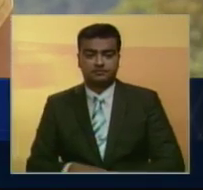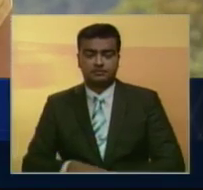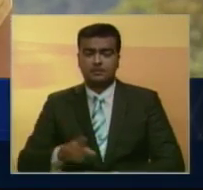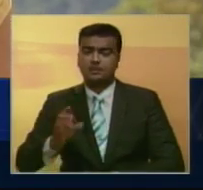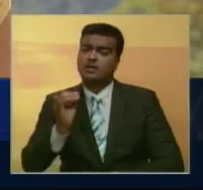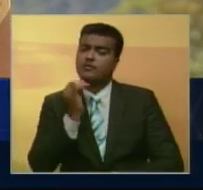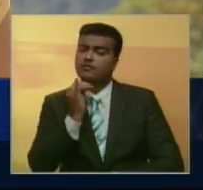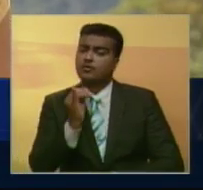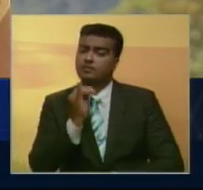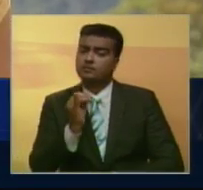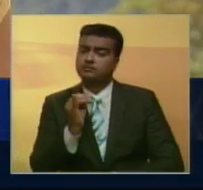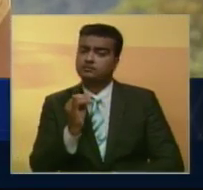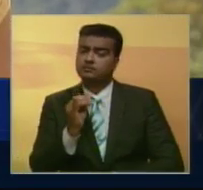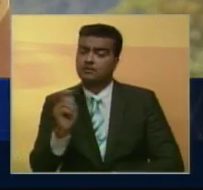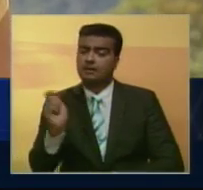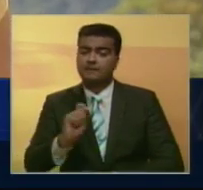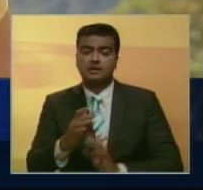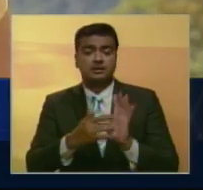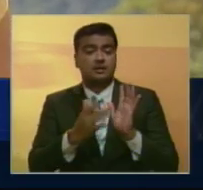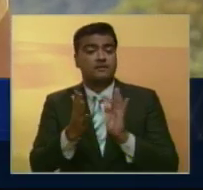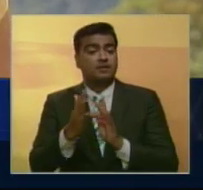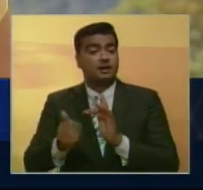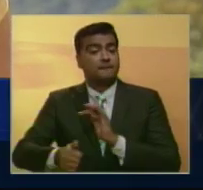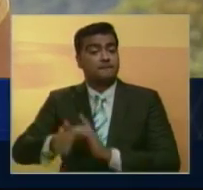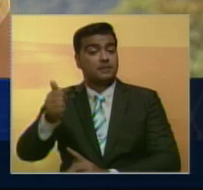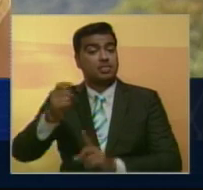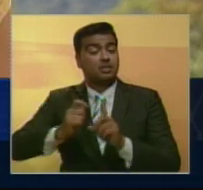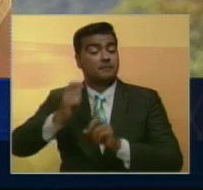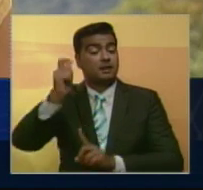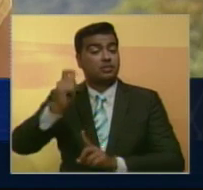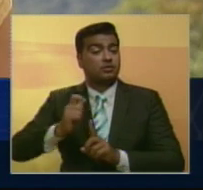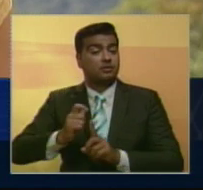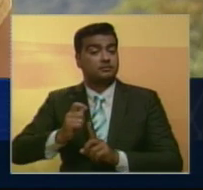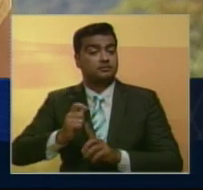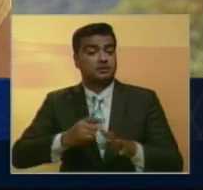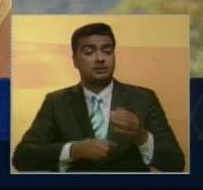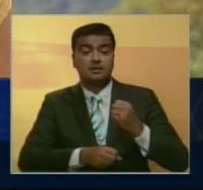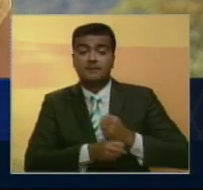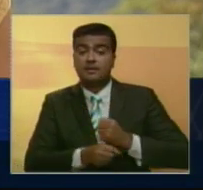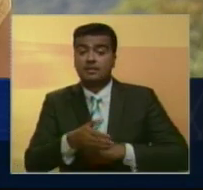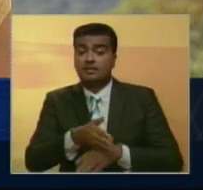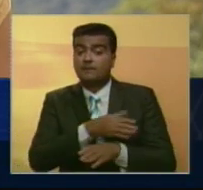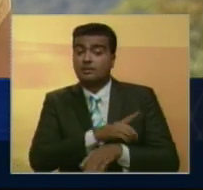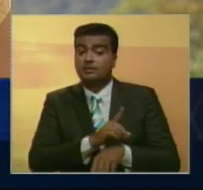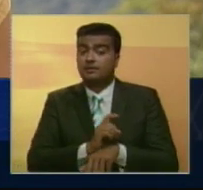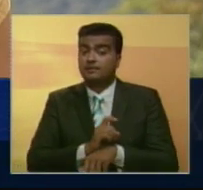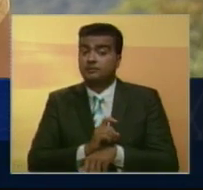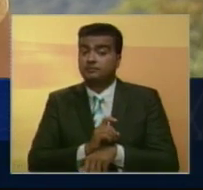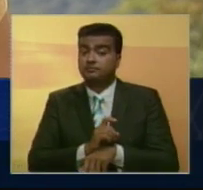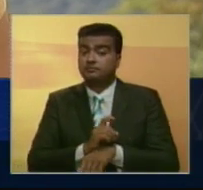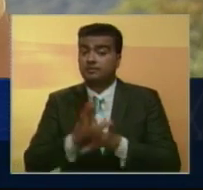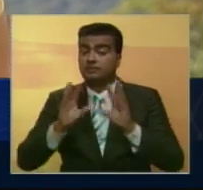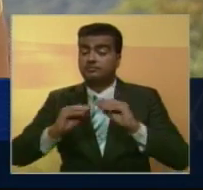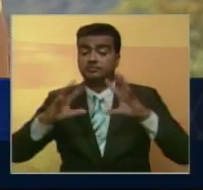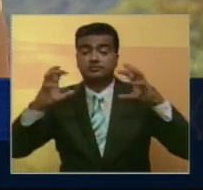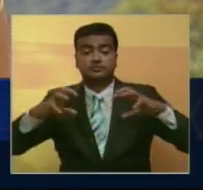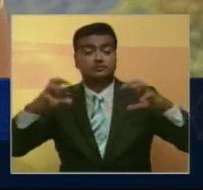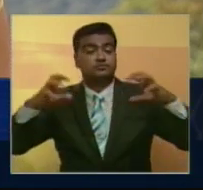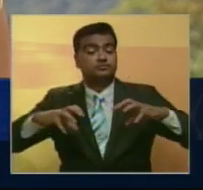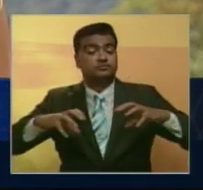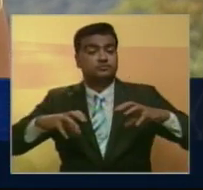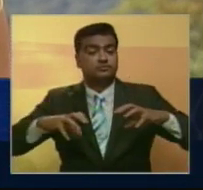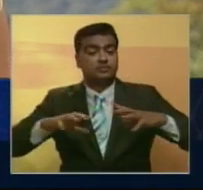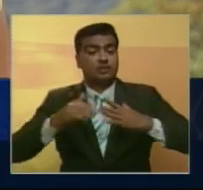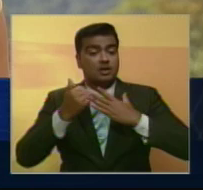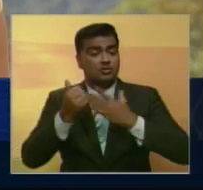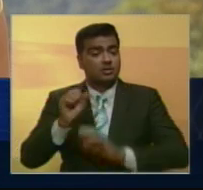que a partir del mes de abril se registrarán las más altas temperaturas y que se espera que luego del periodo de sequía se registren precipitaciones que